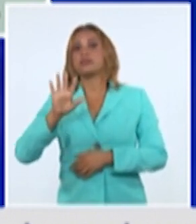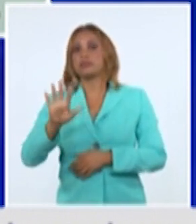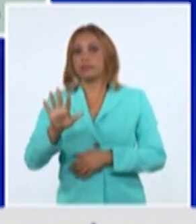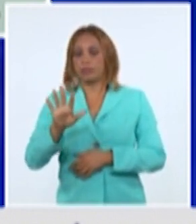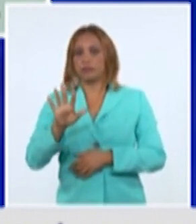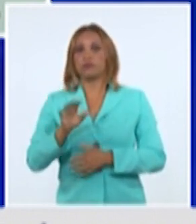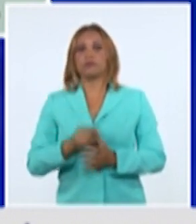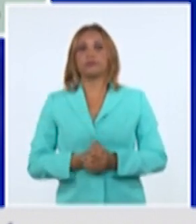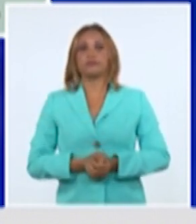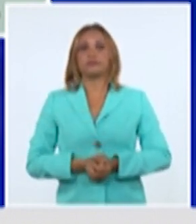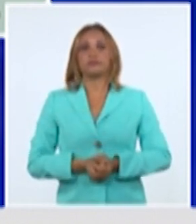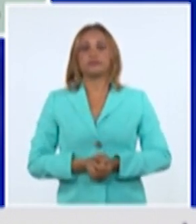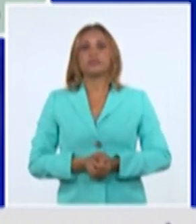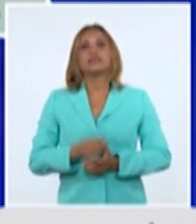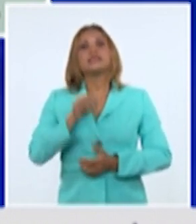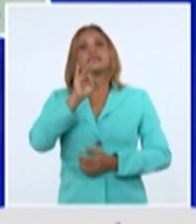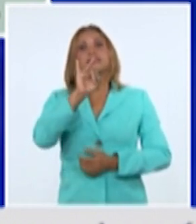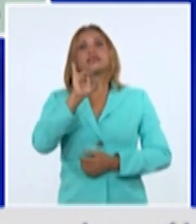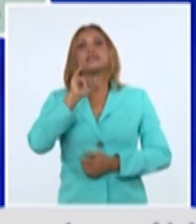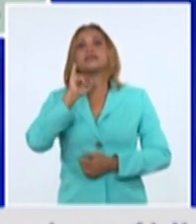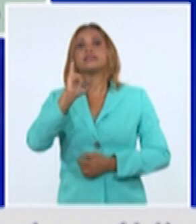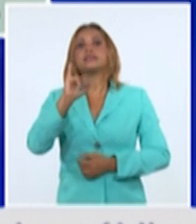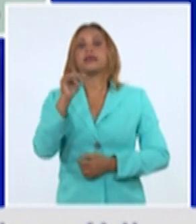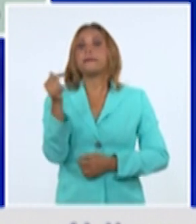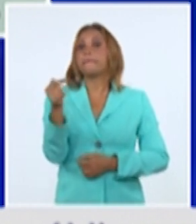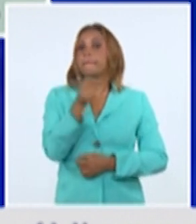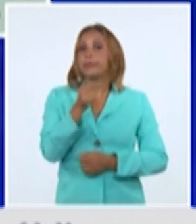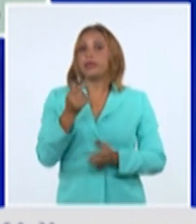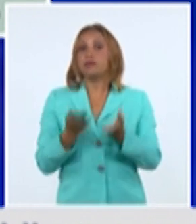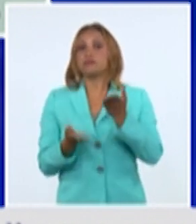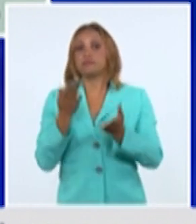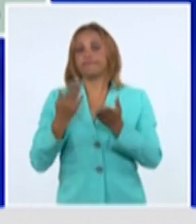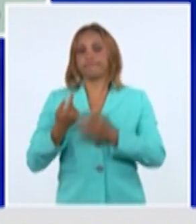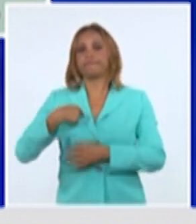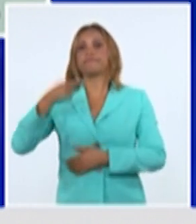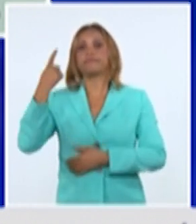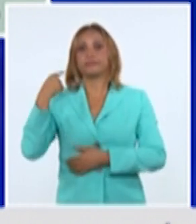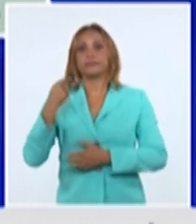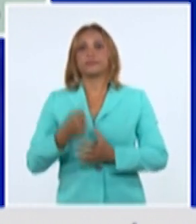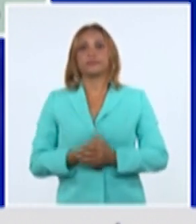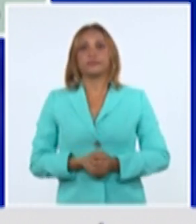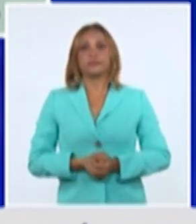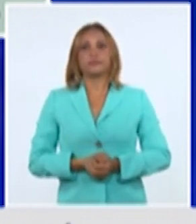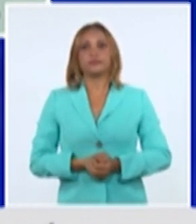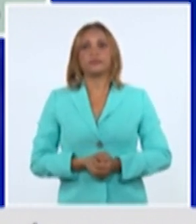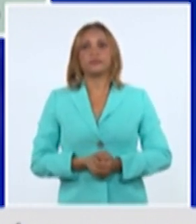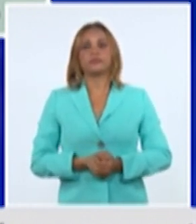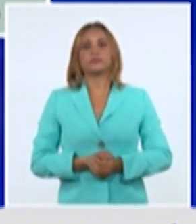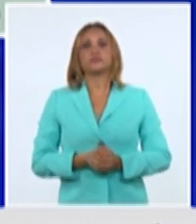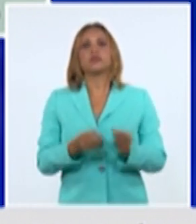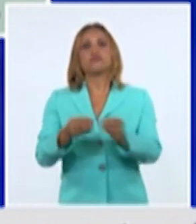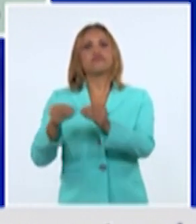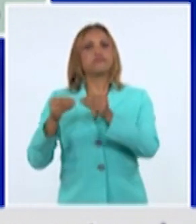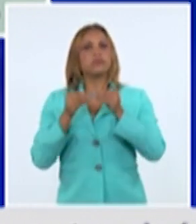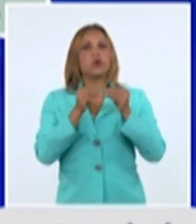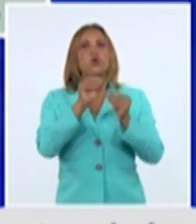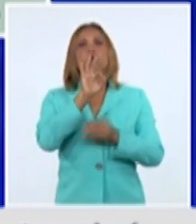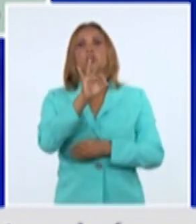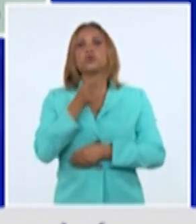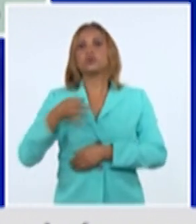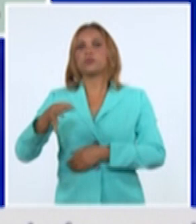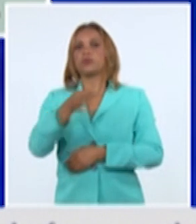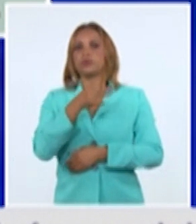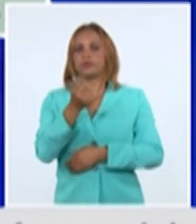autóctonos, 76 casos menos en relación con la jornada anterior y con una transmisión en sus 8